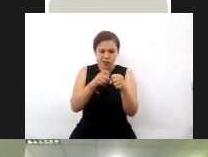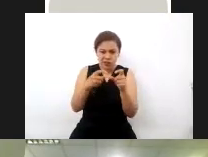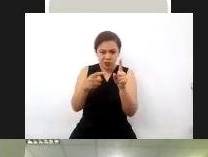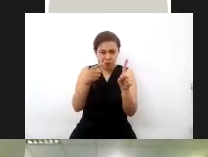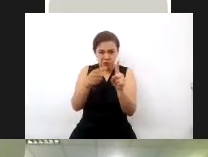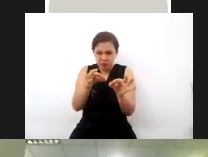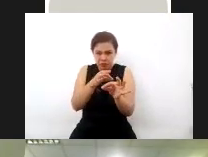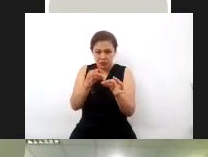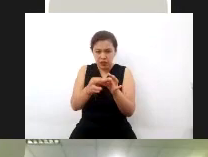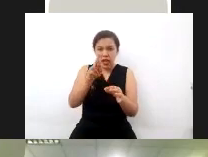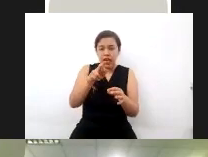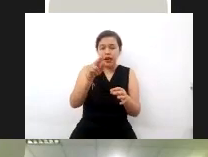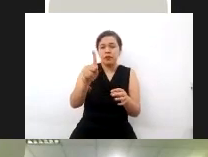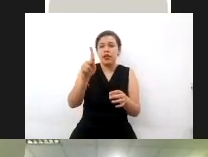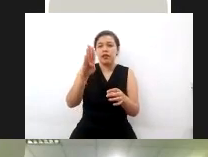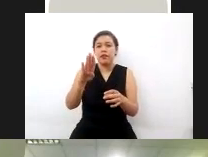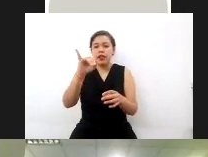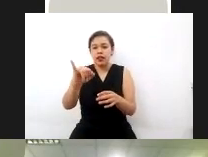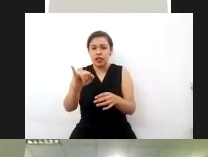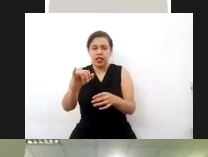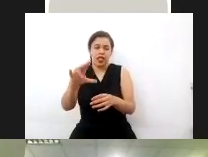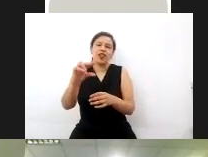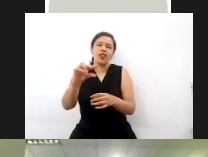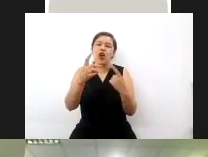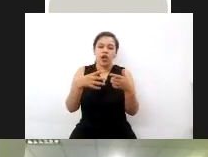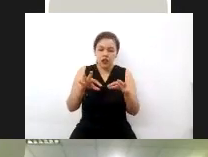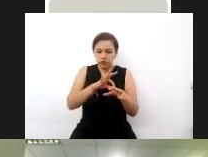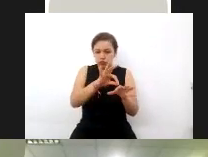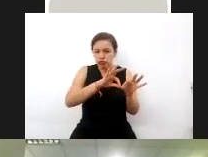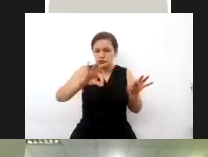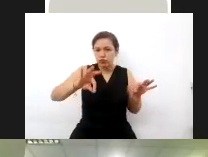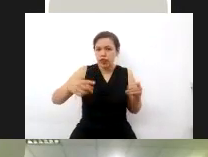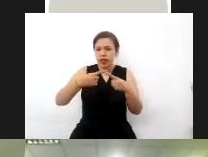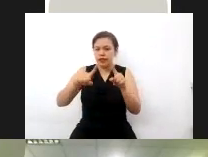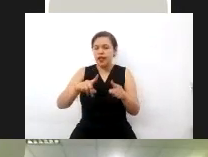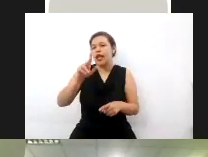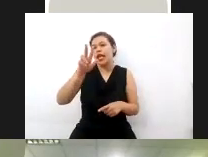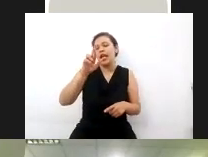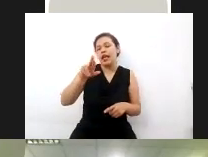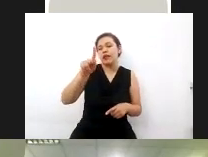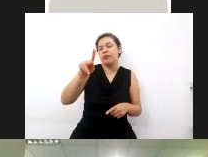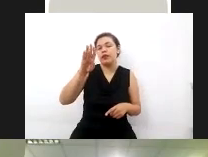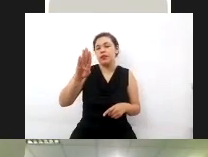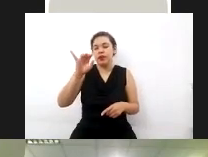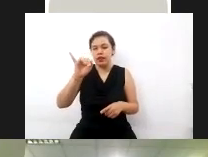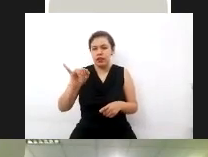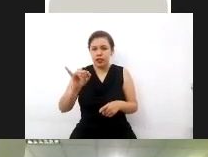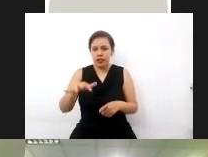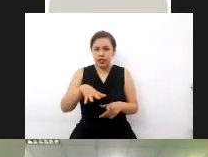ser RPBI porque tendrán que seguir una ruta muy distinta y el RPBI, pues como su nombre lo dice, son residuos